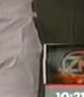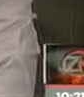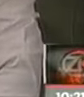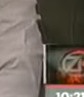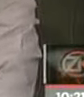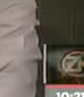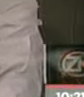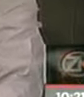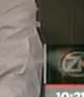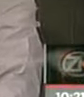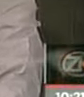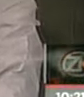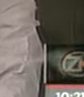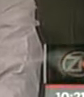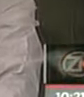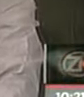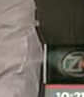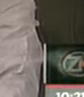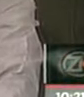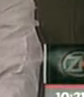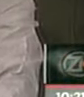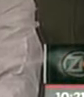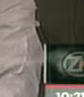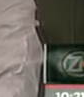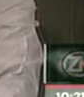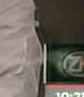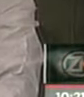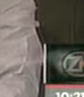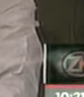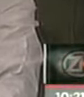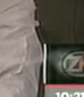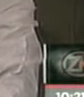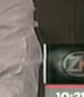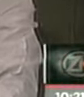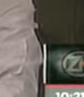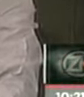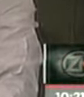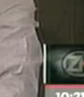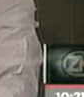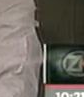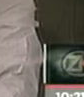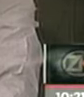batallando, al compañero Juvenal, activo y en la pista, el señor Juvenal,